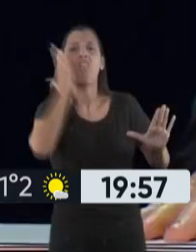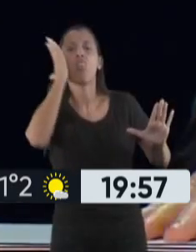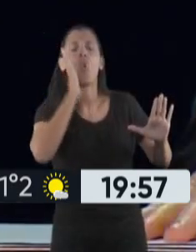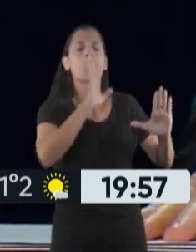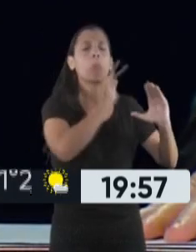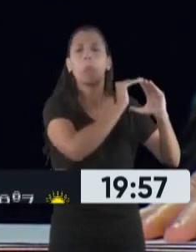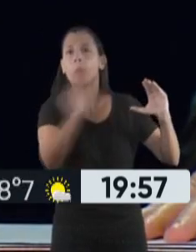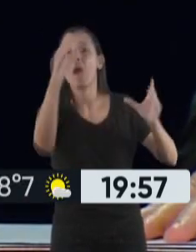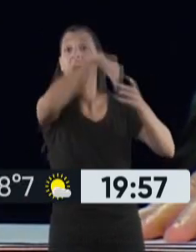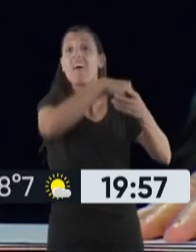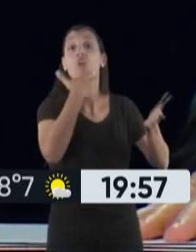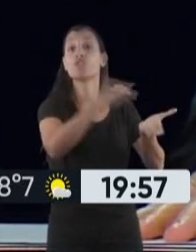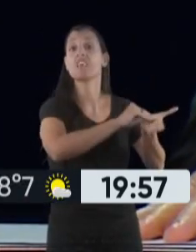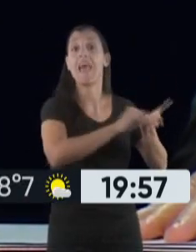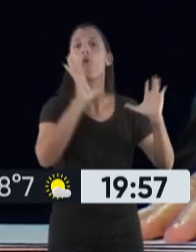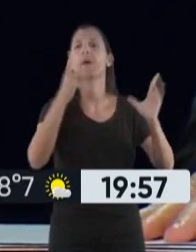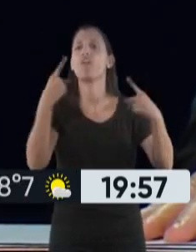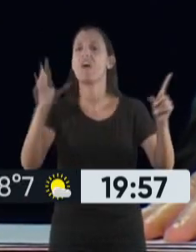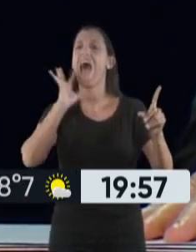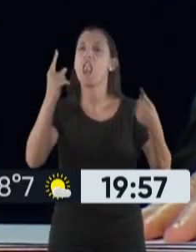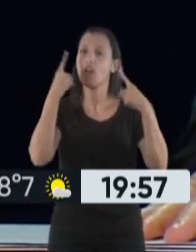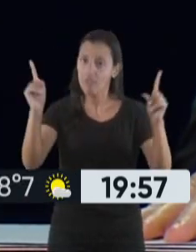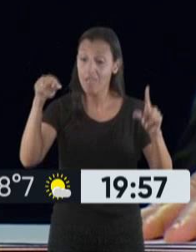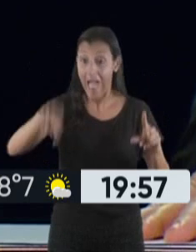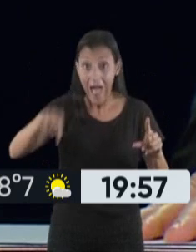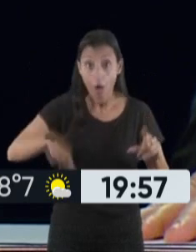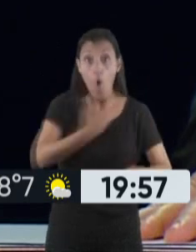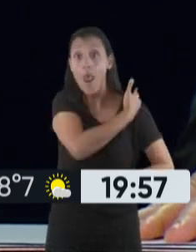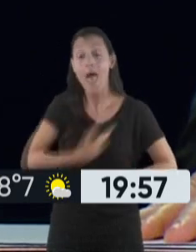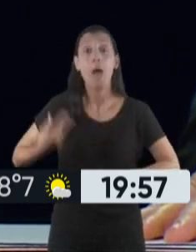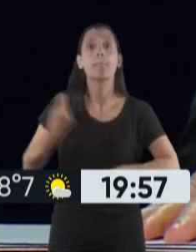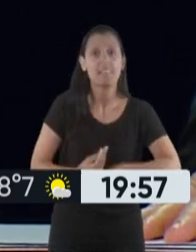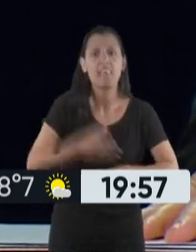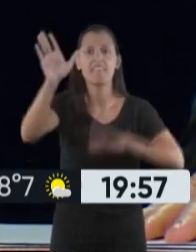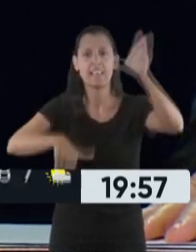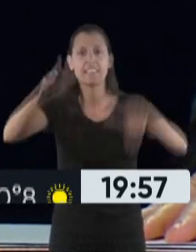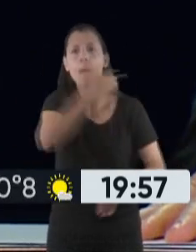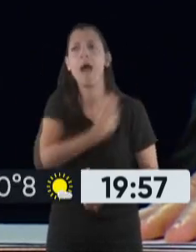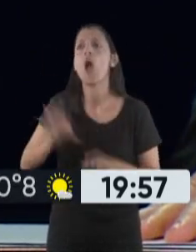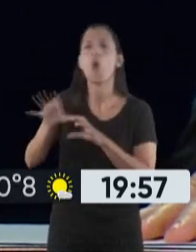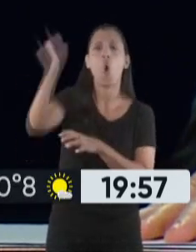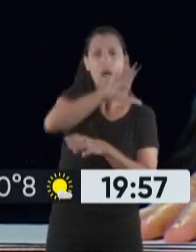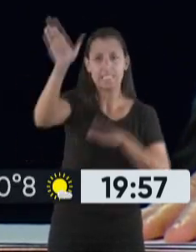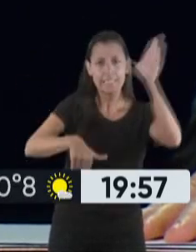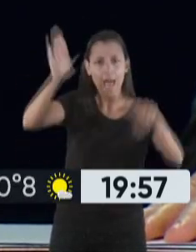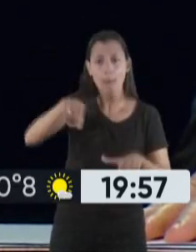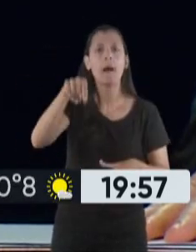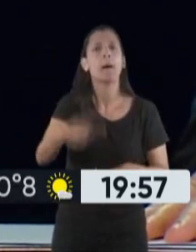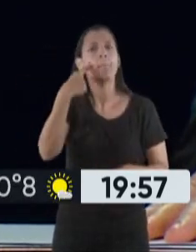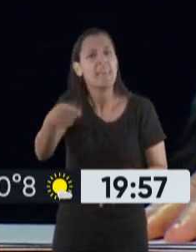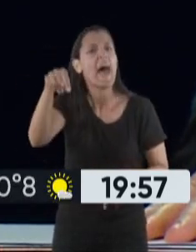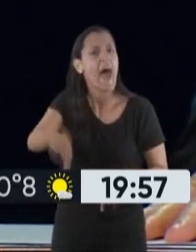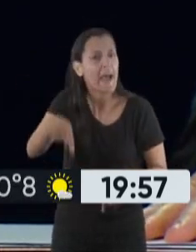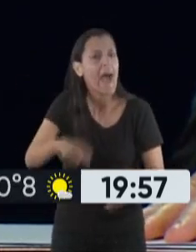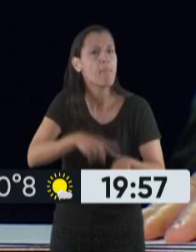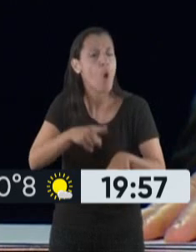Pero había una diferencia, que ahora el presidente llamaba a los gobernadores para decirle, che, acá hay